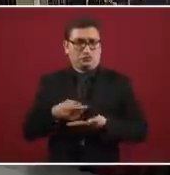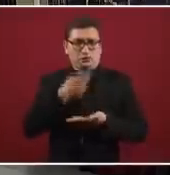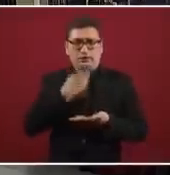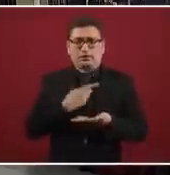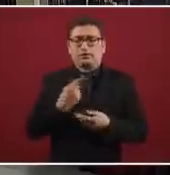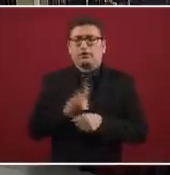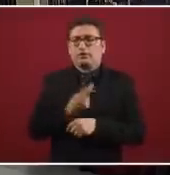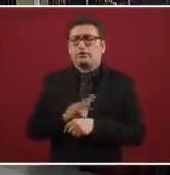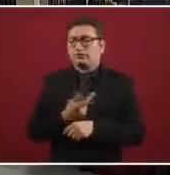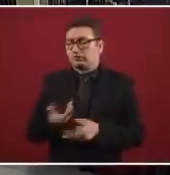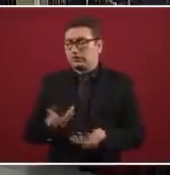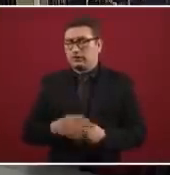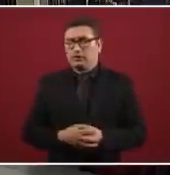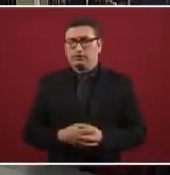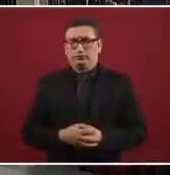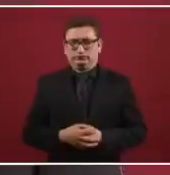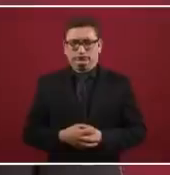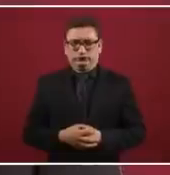se trata.